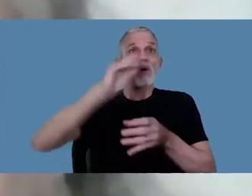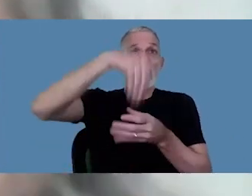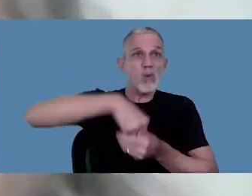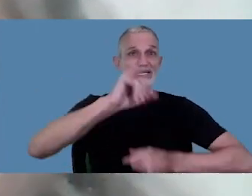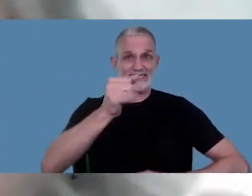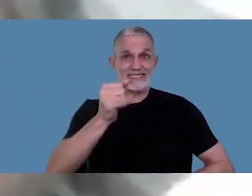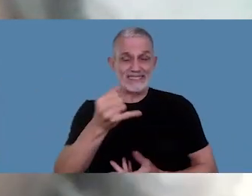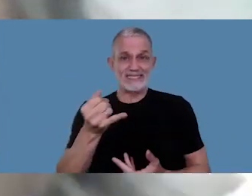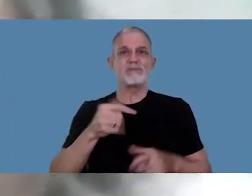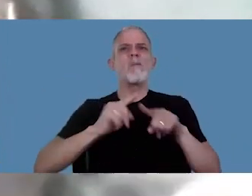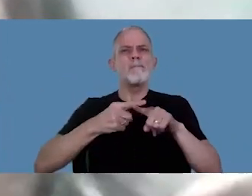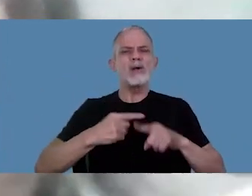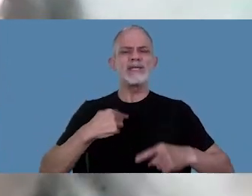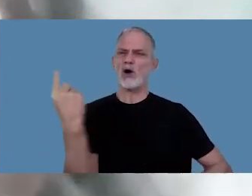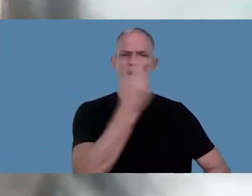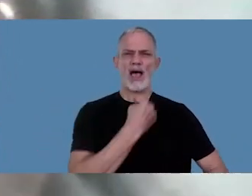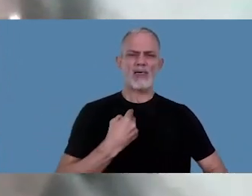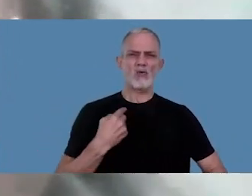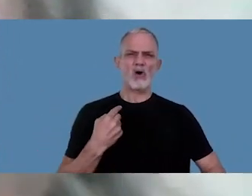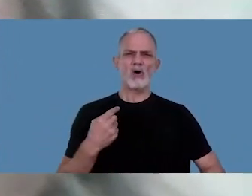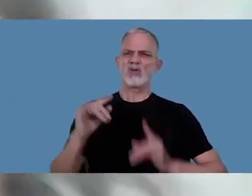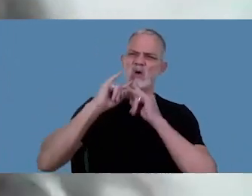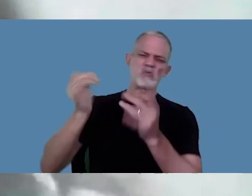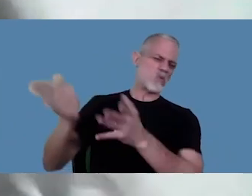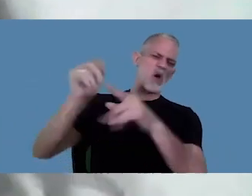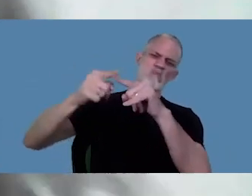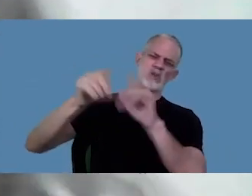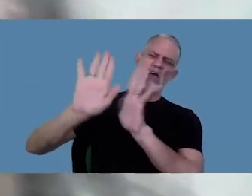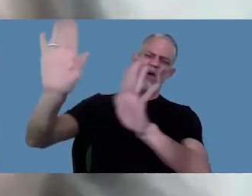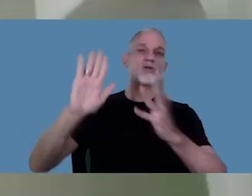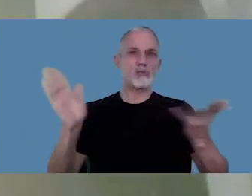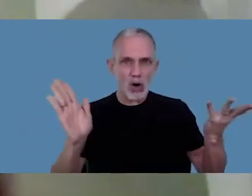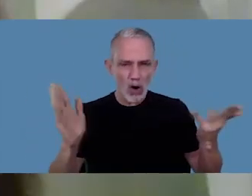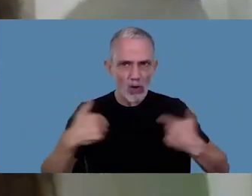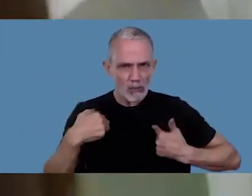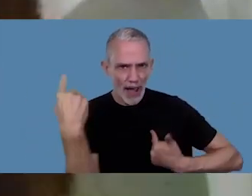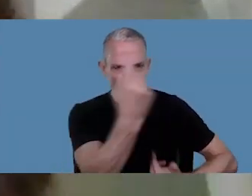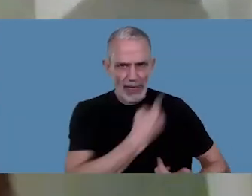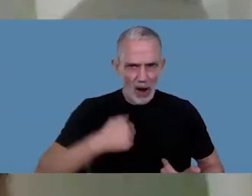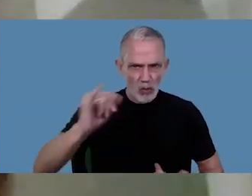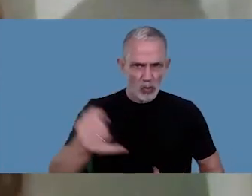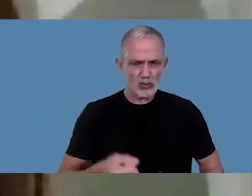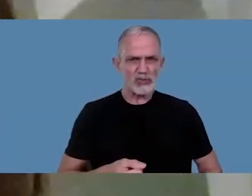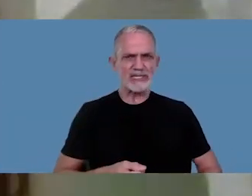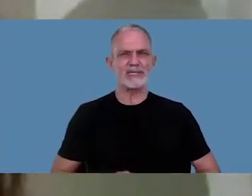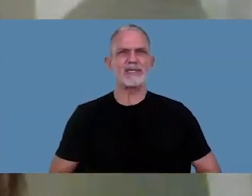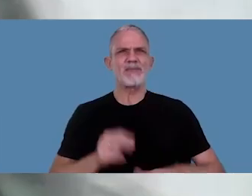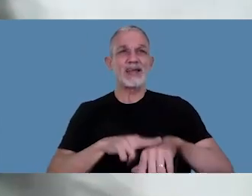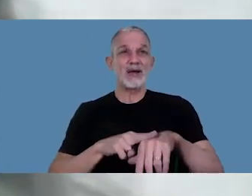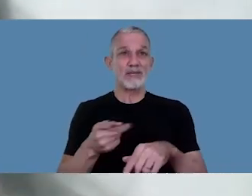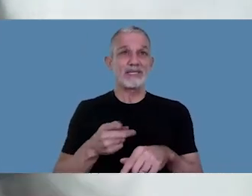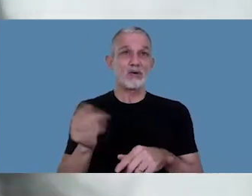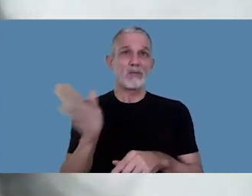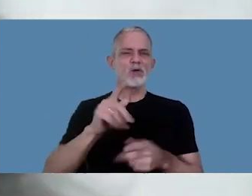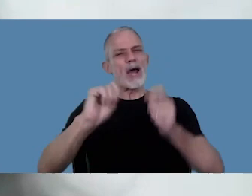sujetos políticos. No solamente no hay que esperar de los políticos, no, No sí, simple hay que esperar de los espectadores, políticos. digamos, Hay que exacto. ser el cambio